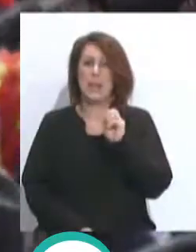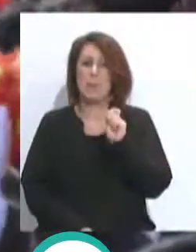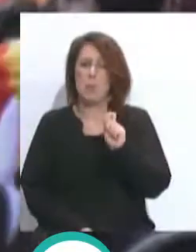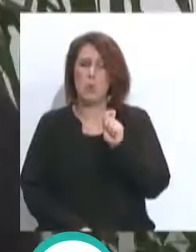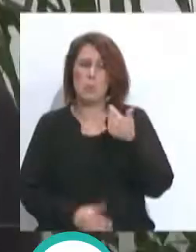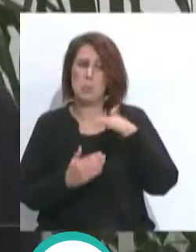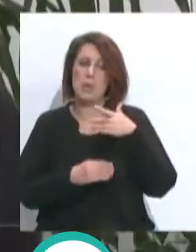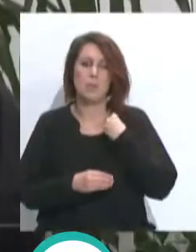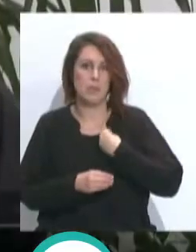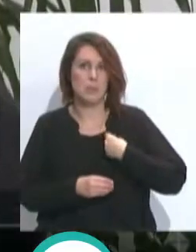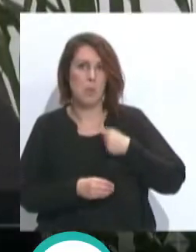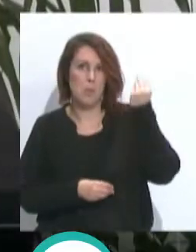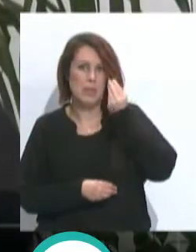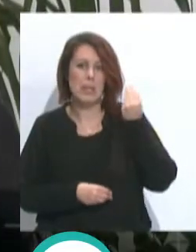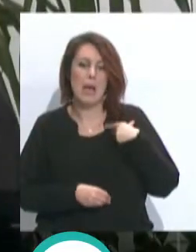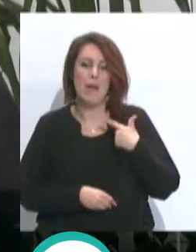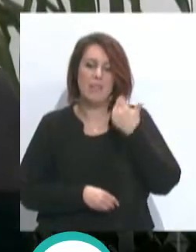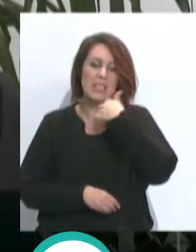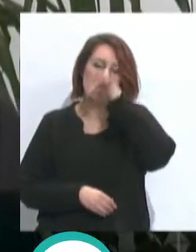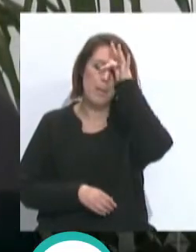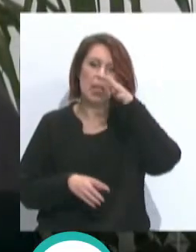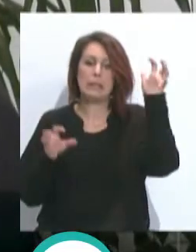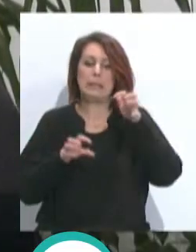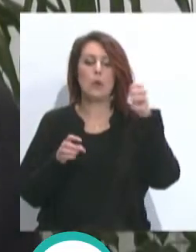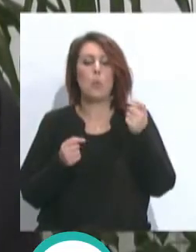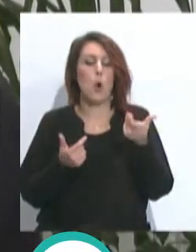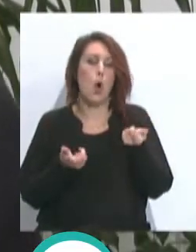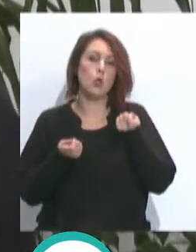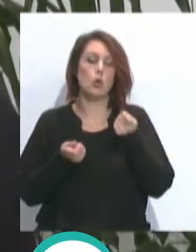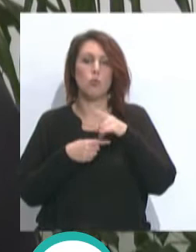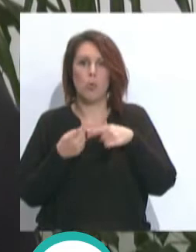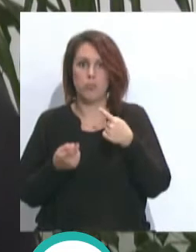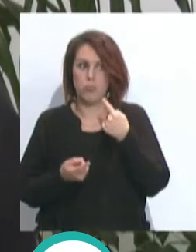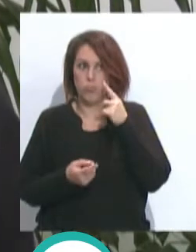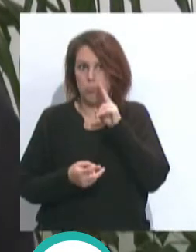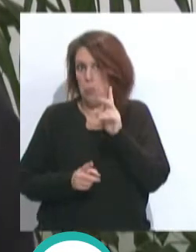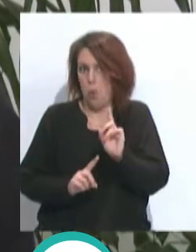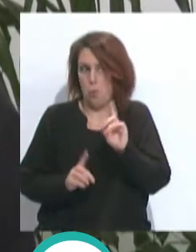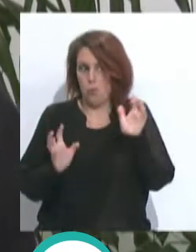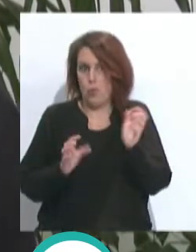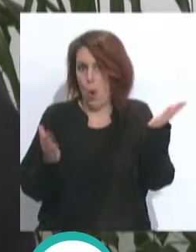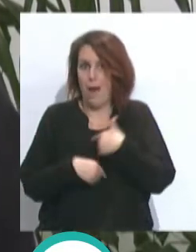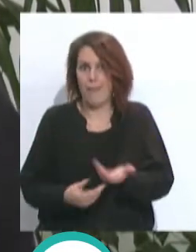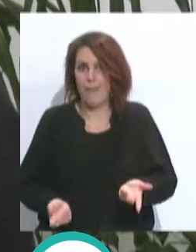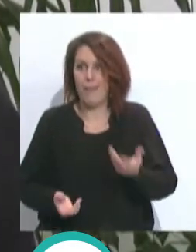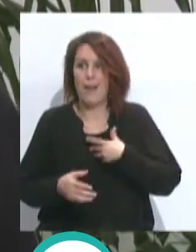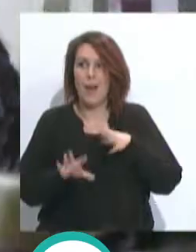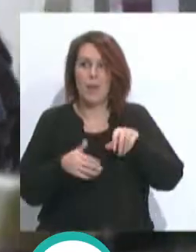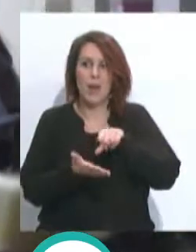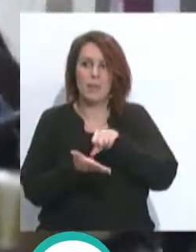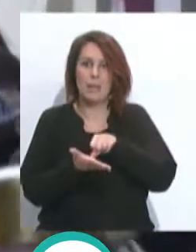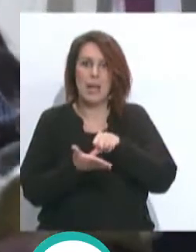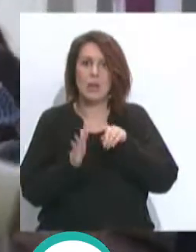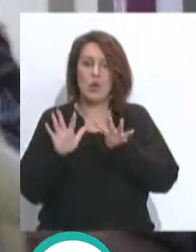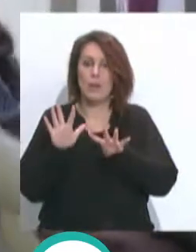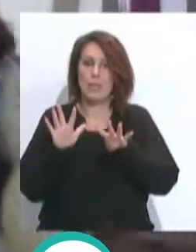estaba previsto. El anuncio de agua al fin de semana yo creo que frenó un poquito, pero luego se ha visto que no ha venido la lluvia. En Cádiz capital se ha